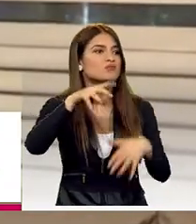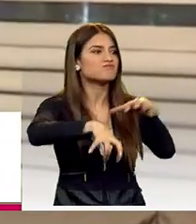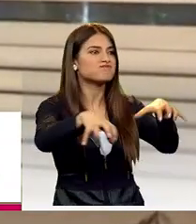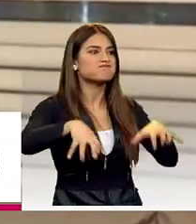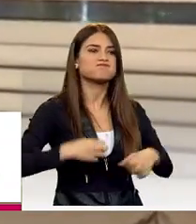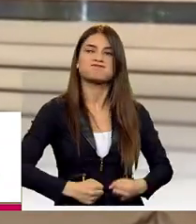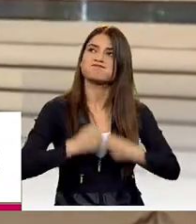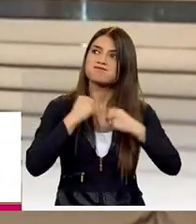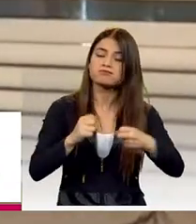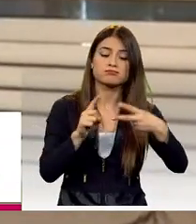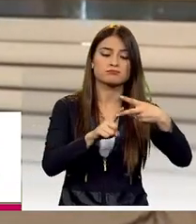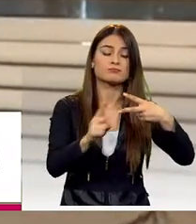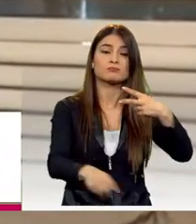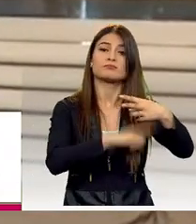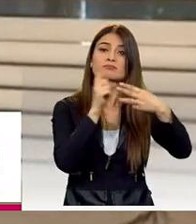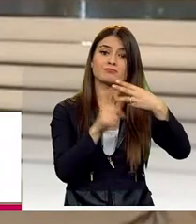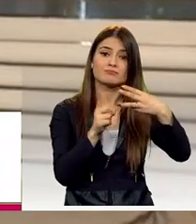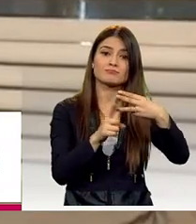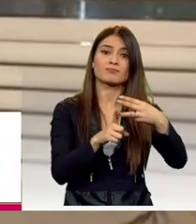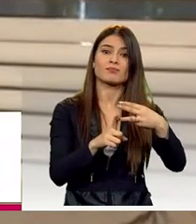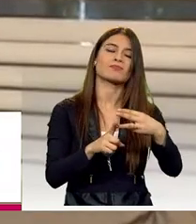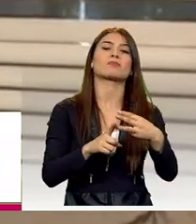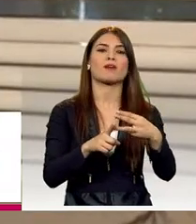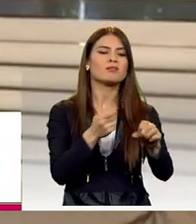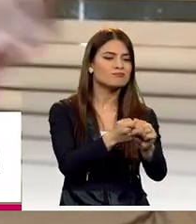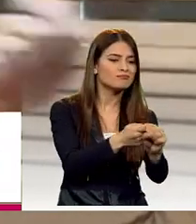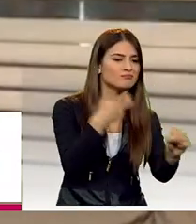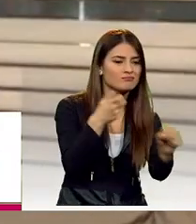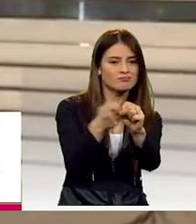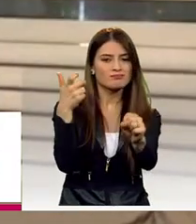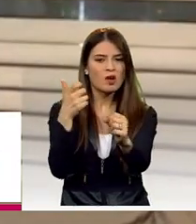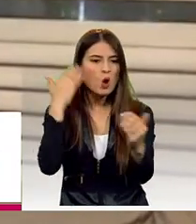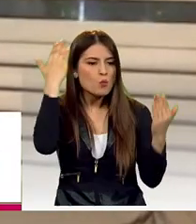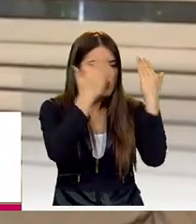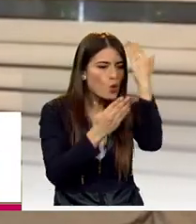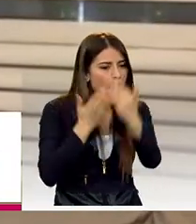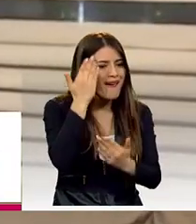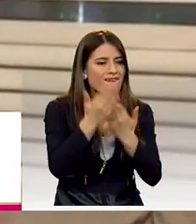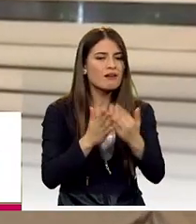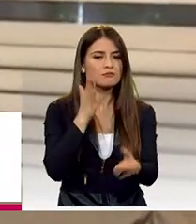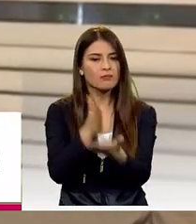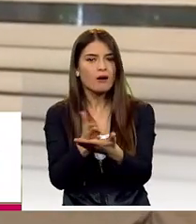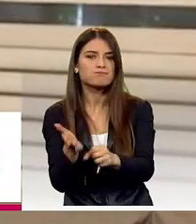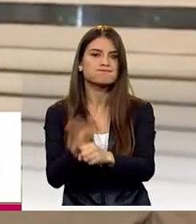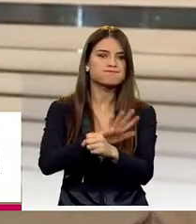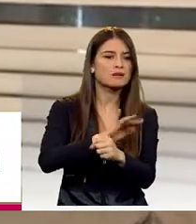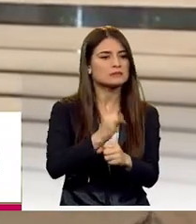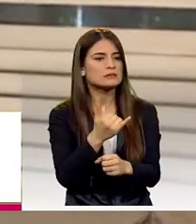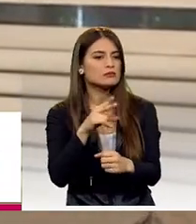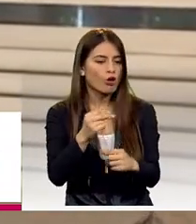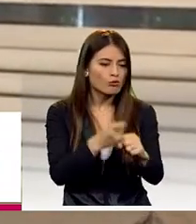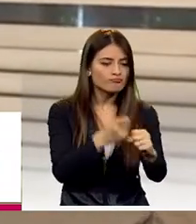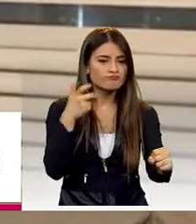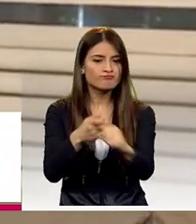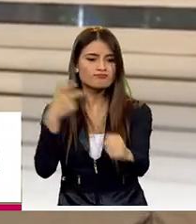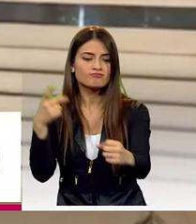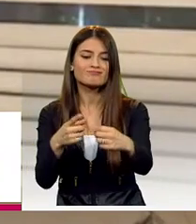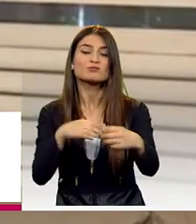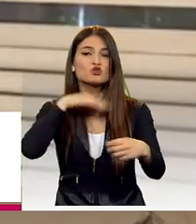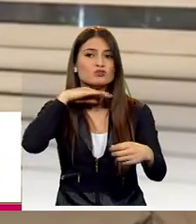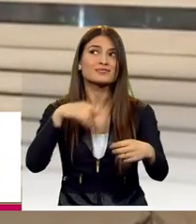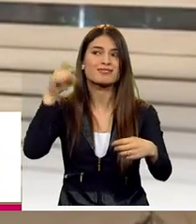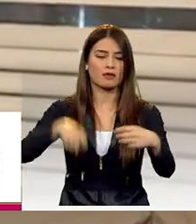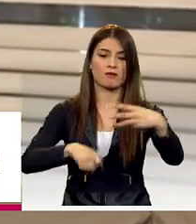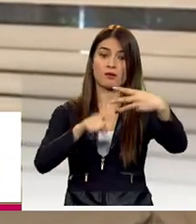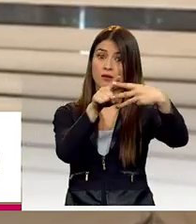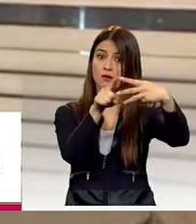Y adicionalmente, tener un número suficiente de test para hacer un tamizaje de los potenciales contagios. Entonces, cuando uno revisa cada uno de esos